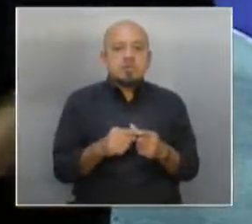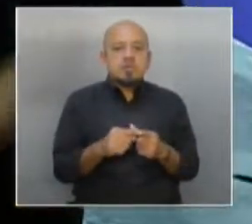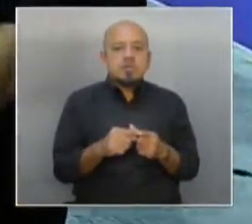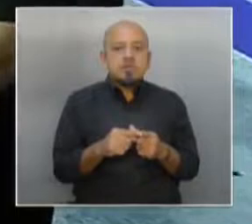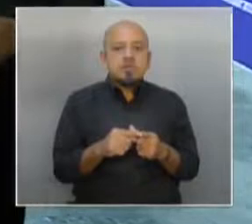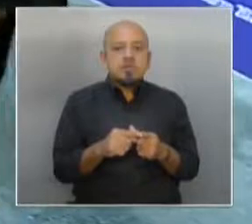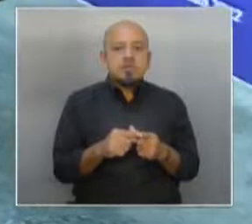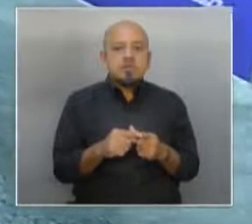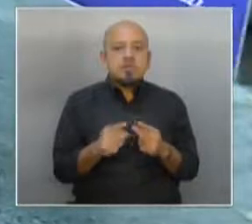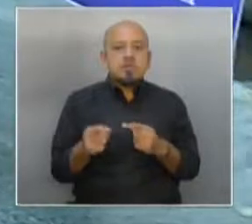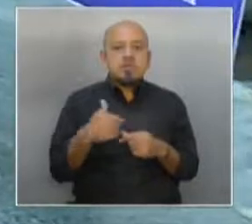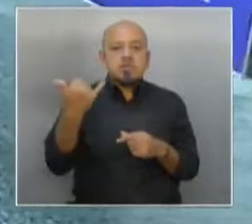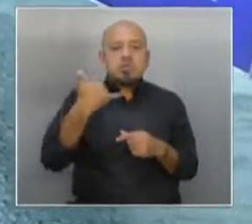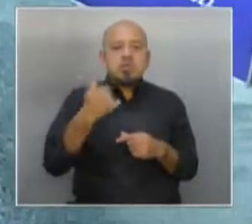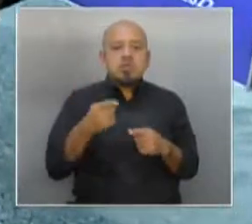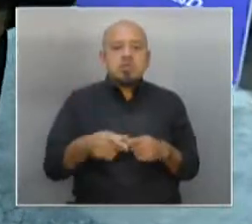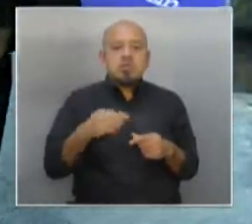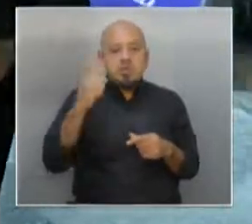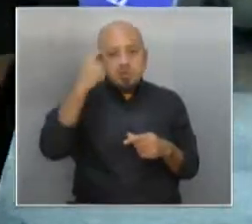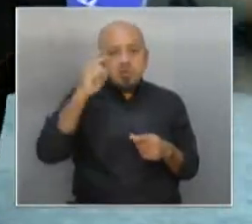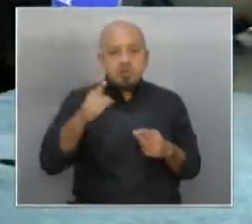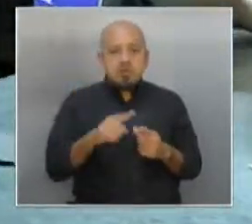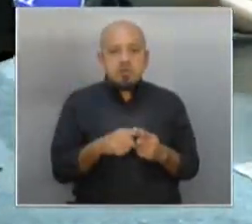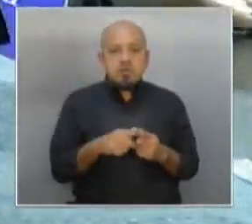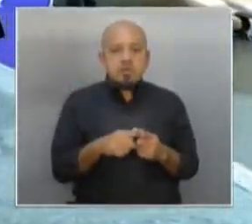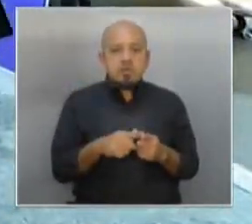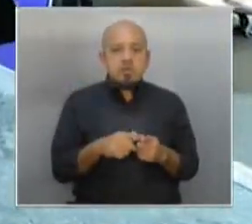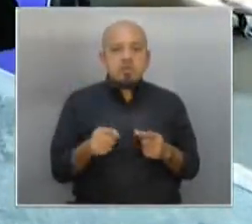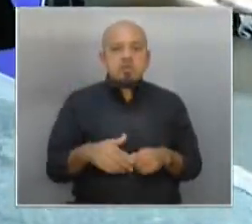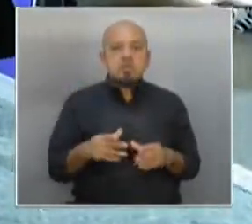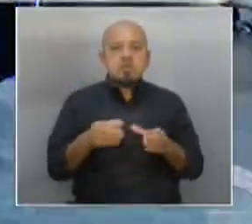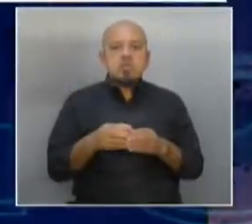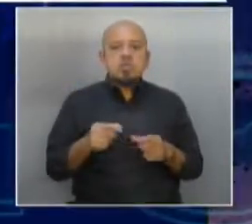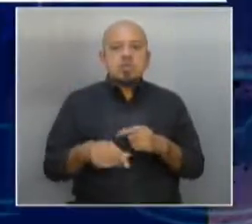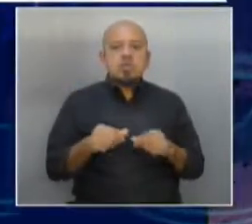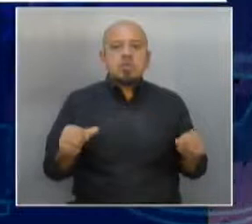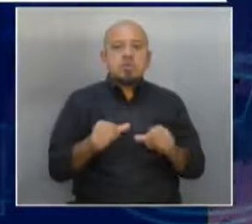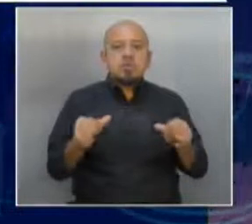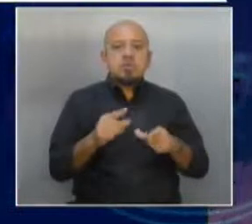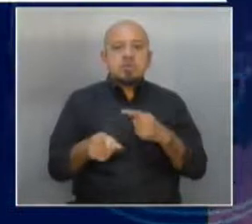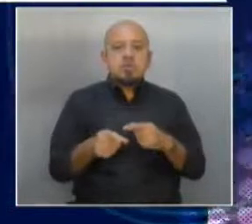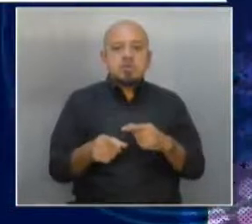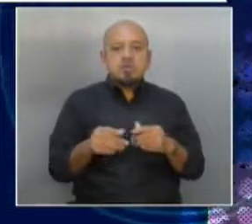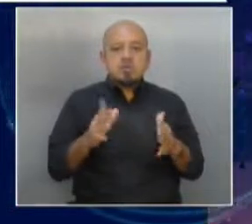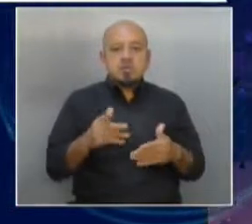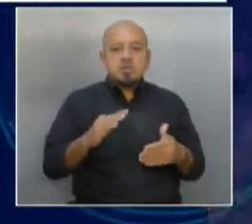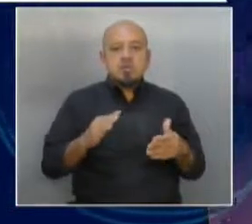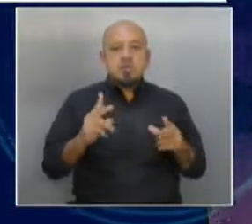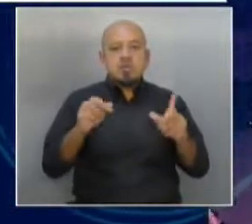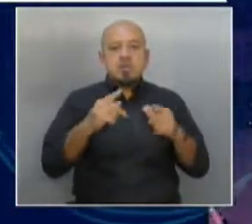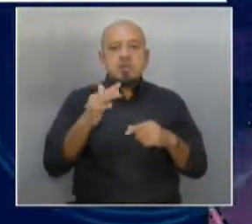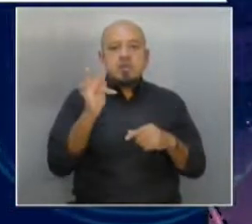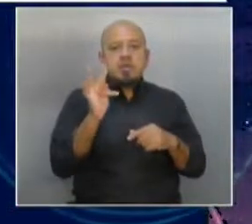vos, Natalia, y que me cuentes un poco cómo surge Ruido. Bueno, Ruido es un colectivo de mujeres diseñadoras con una perspectiva feminista que